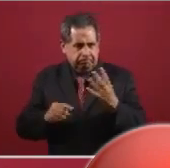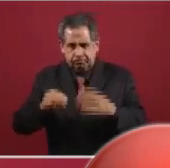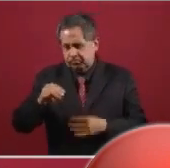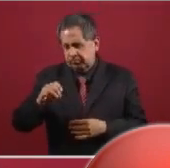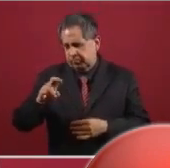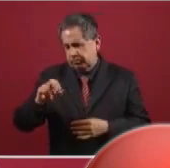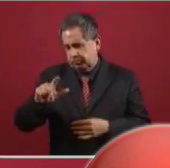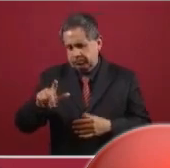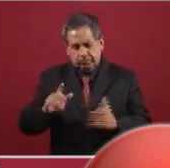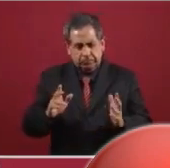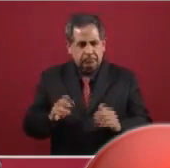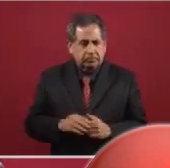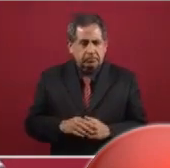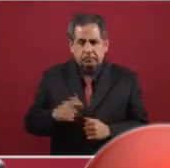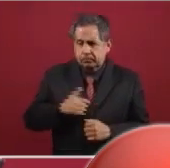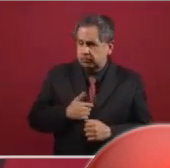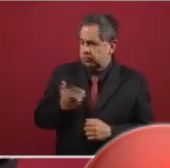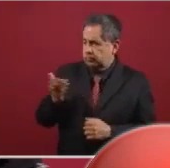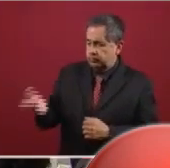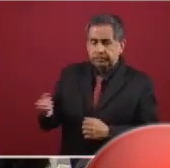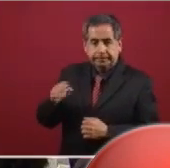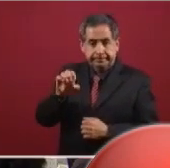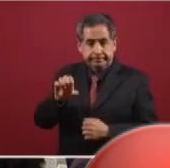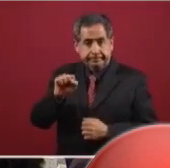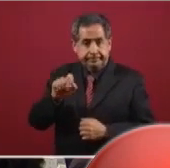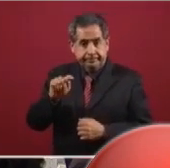le pedí a Esteban que